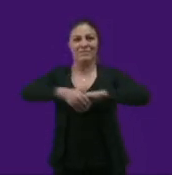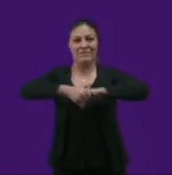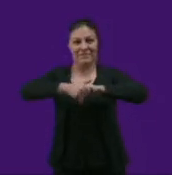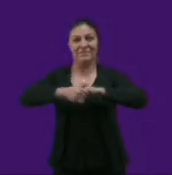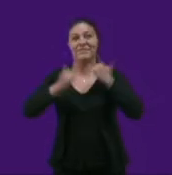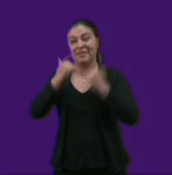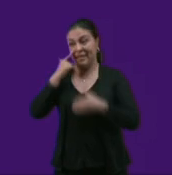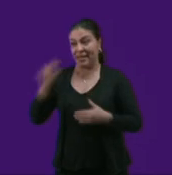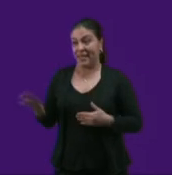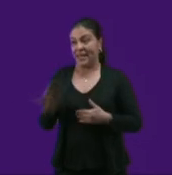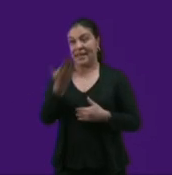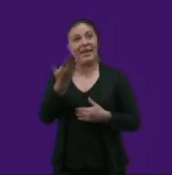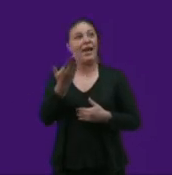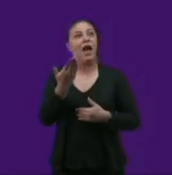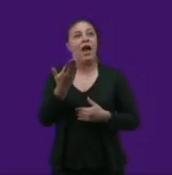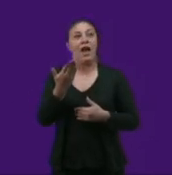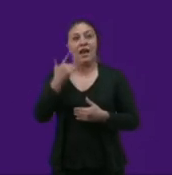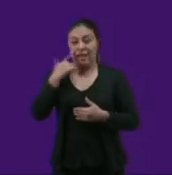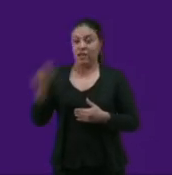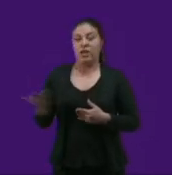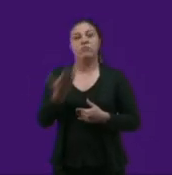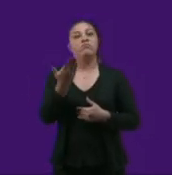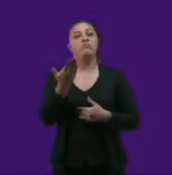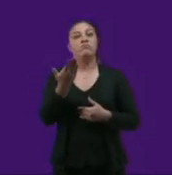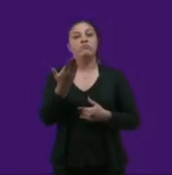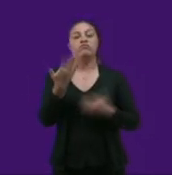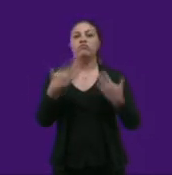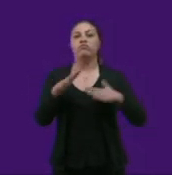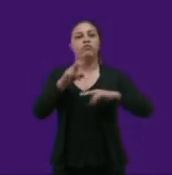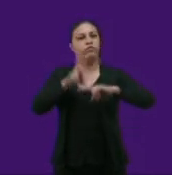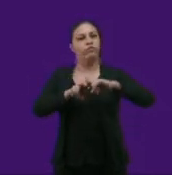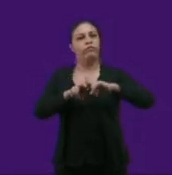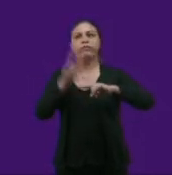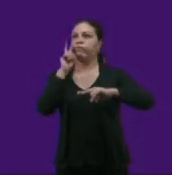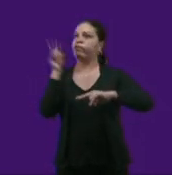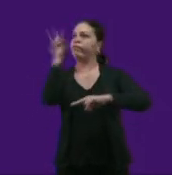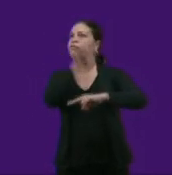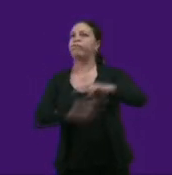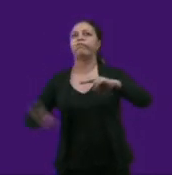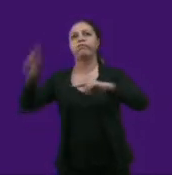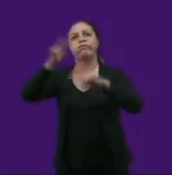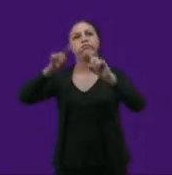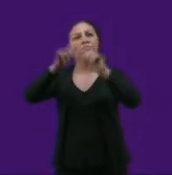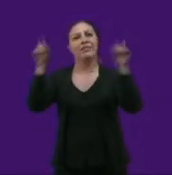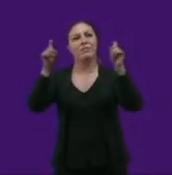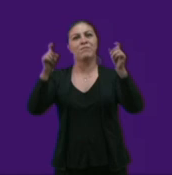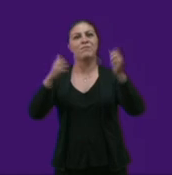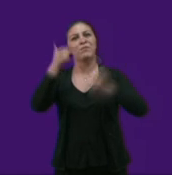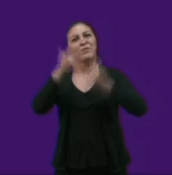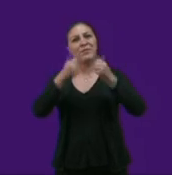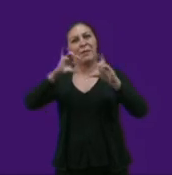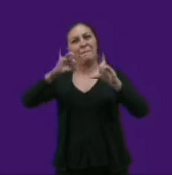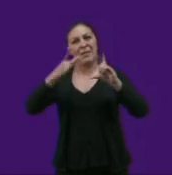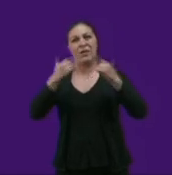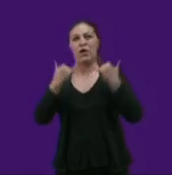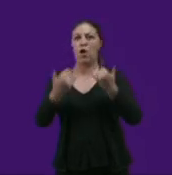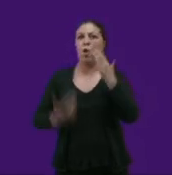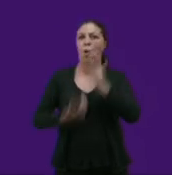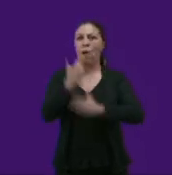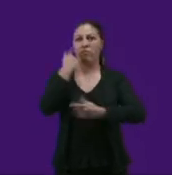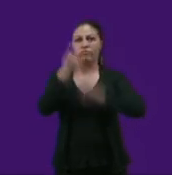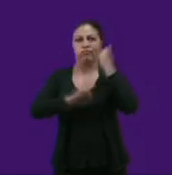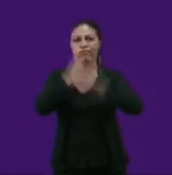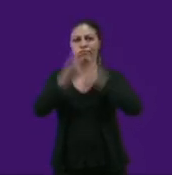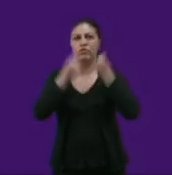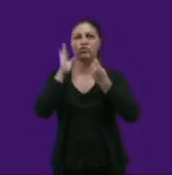tiene, digamos, esa visual global, panregional de Mercado Libre, de cómo es el biorritmo de negocios en cada uno de nuestros